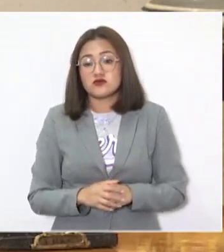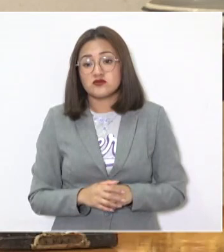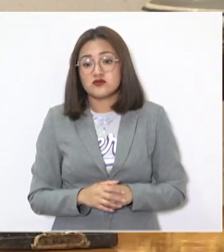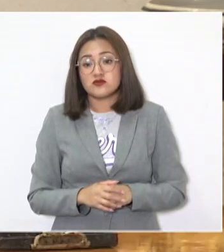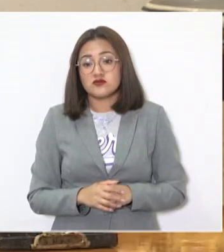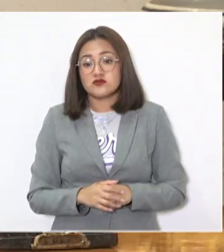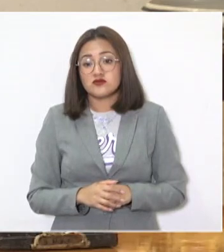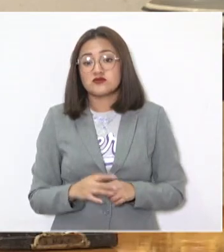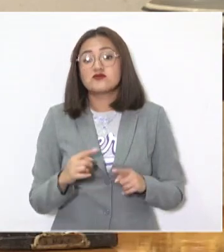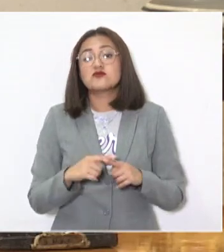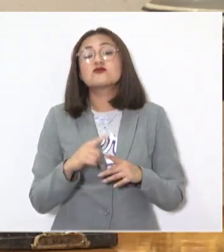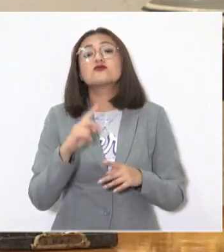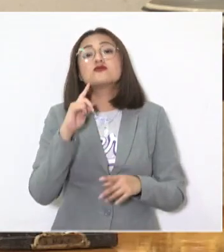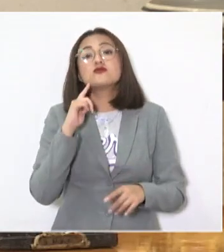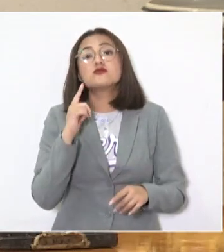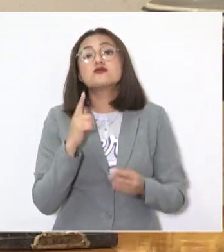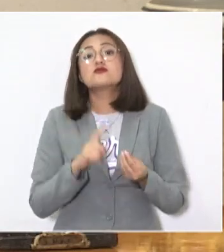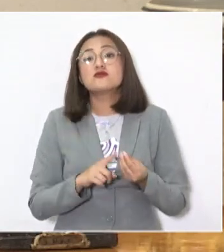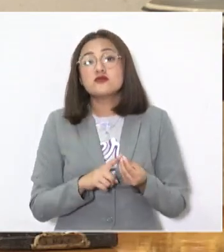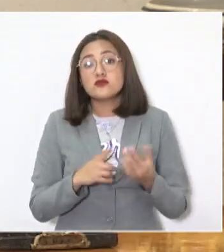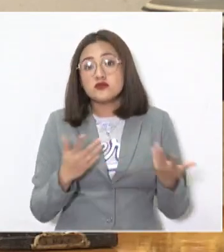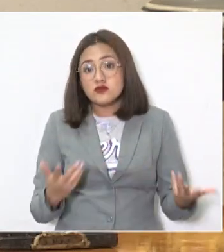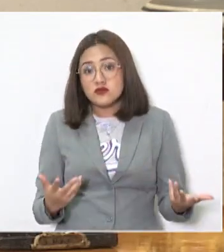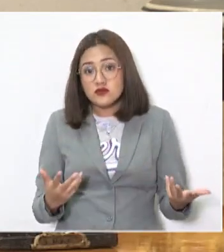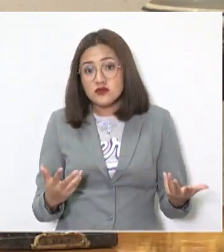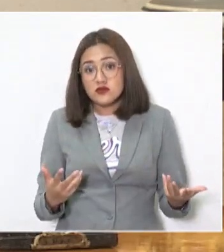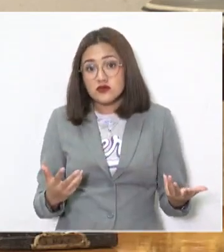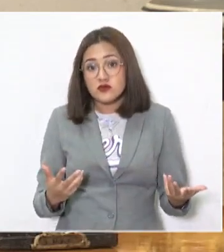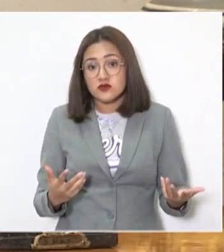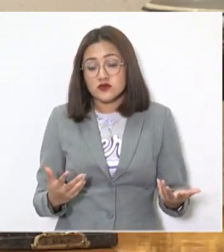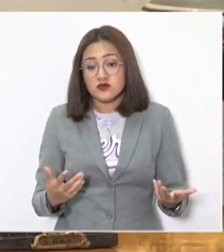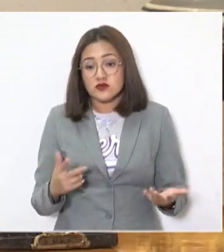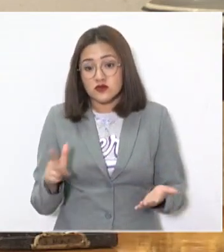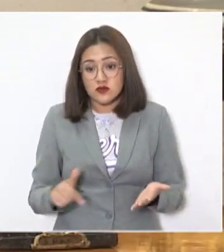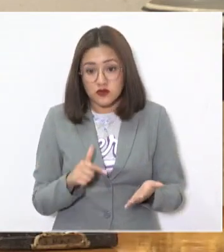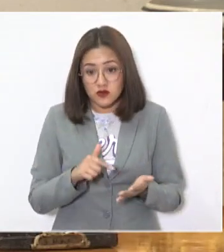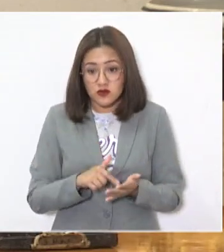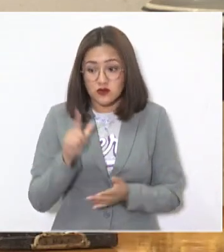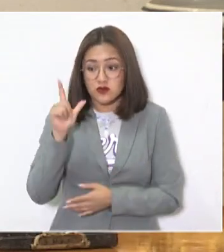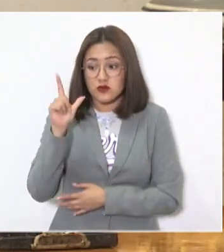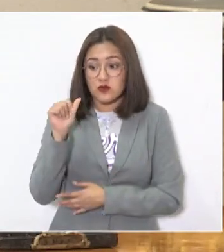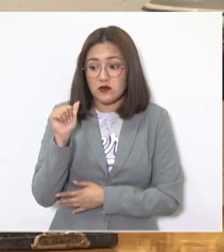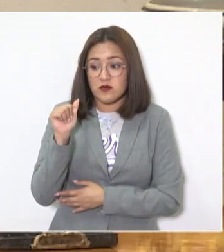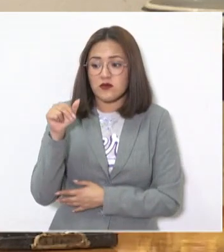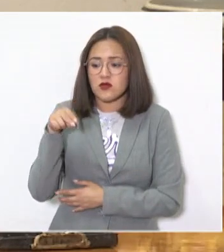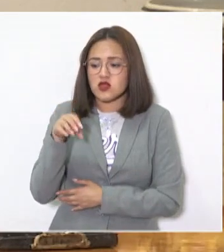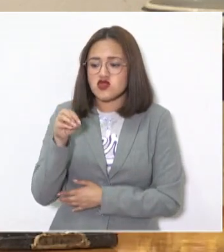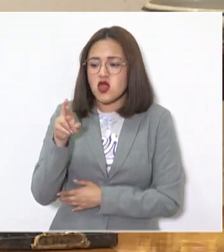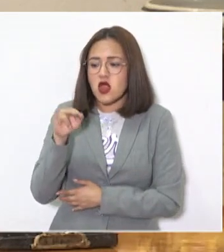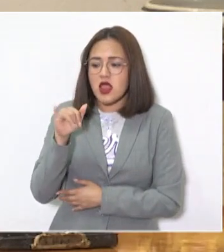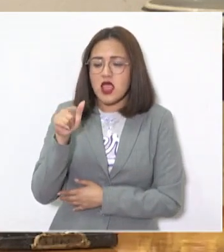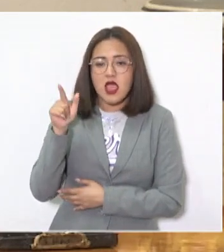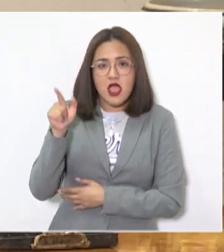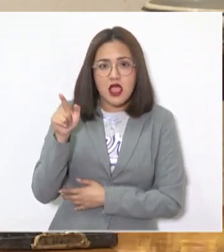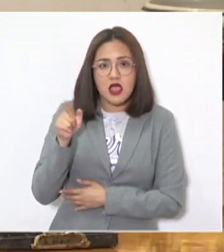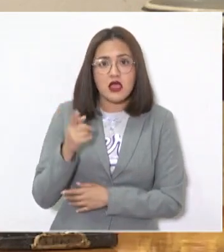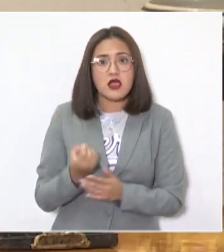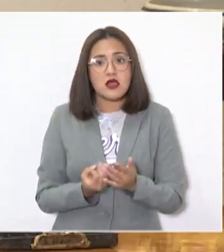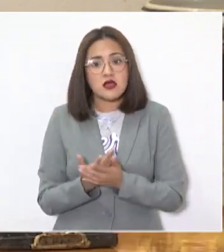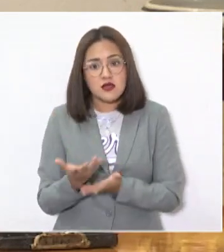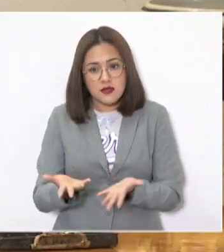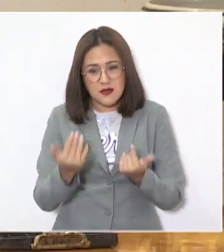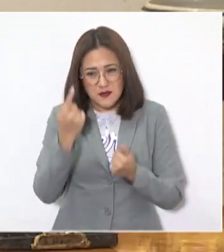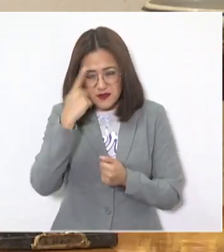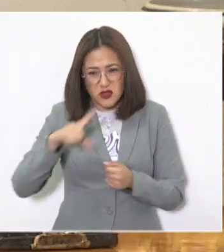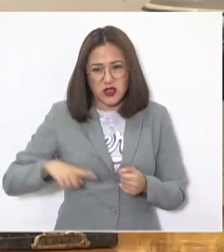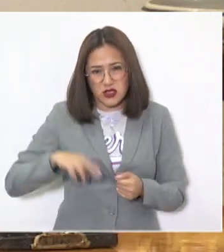que va a estar ubicado en los terrenos de la Noria, recién recuperados para el